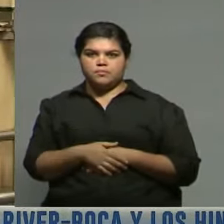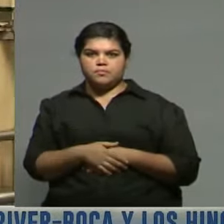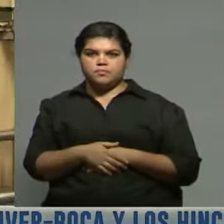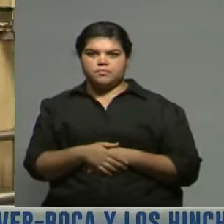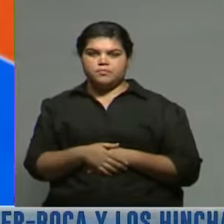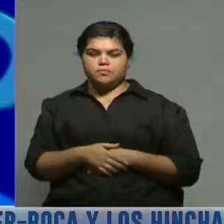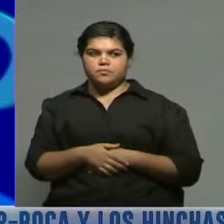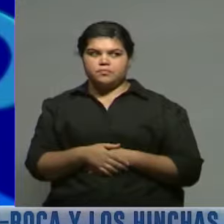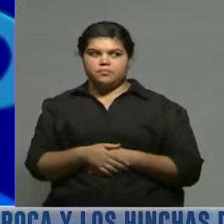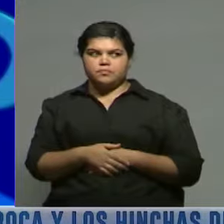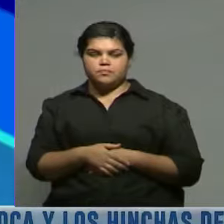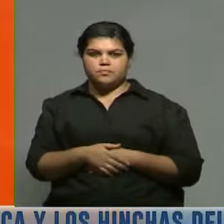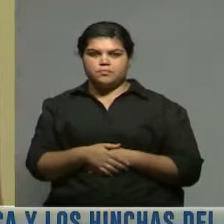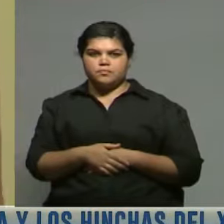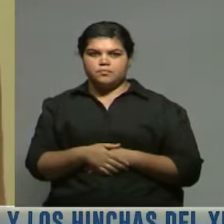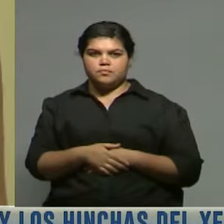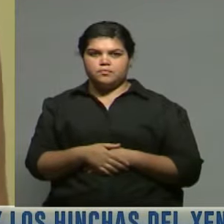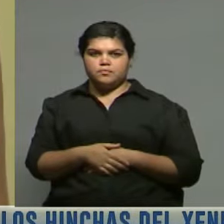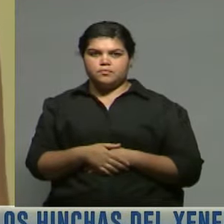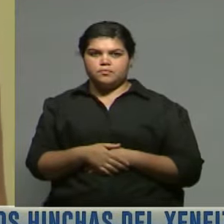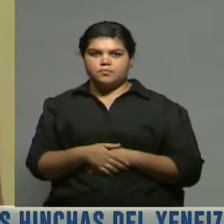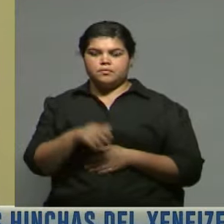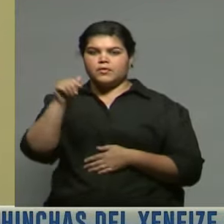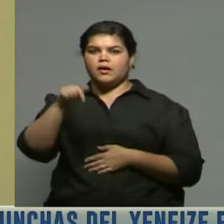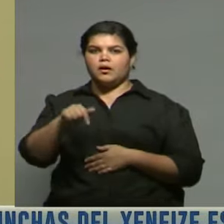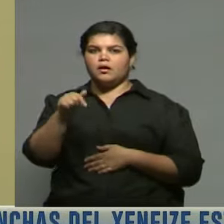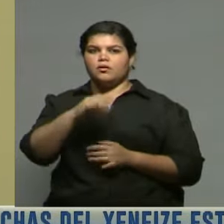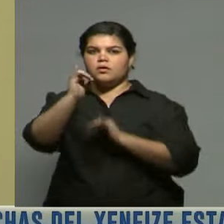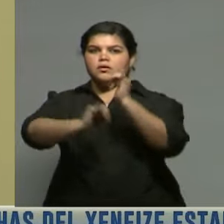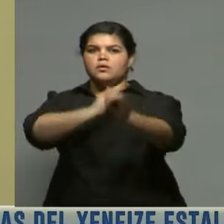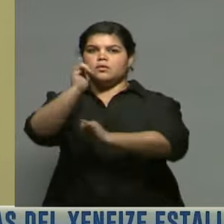De una situación que afectó a nuestra